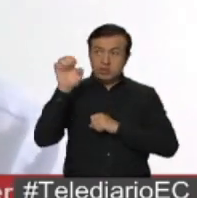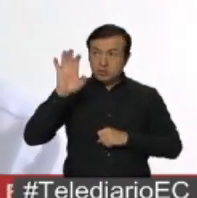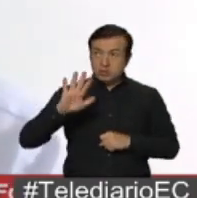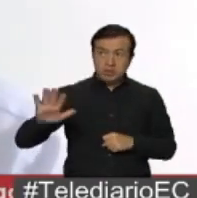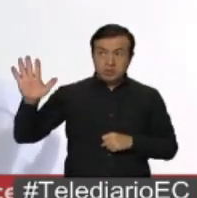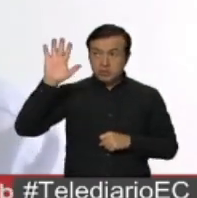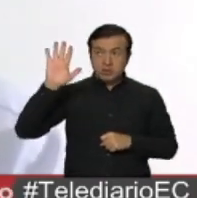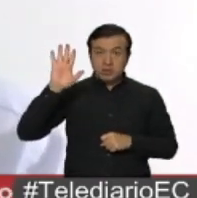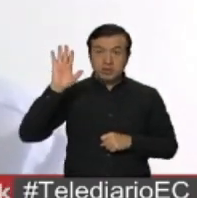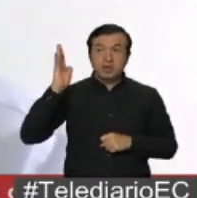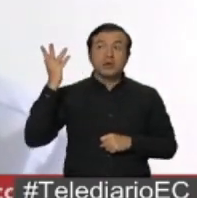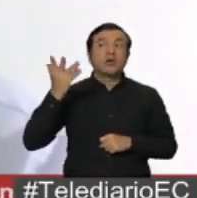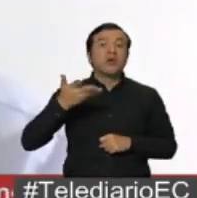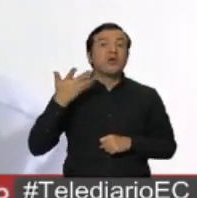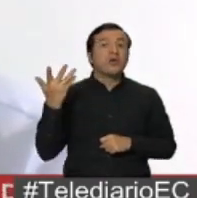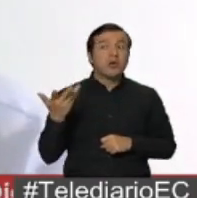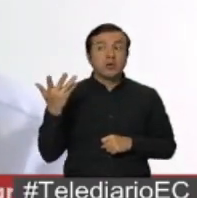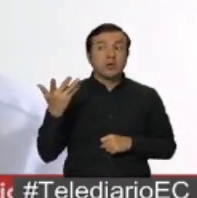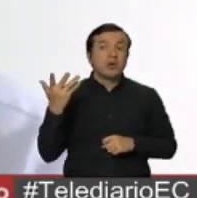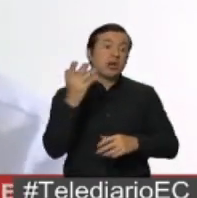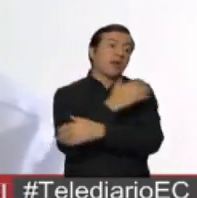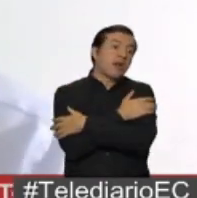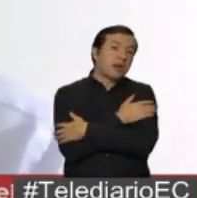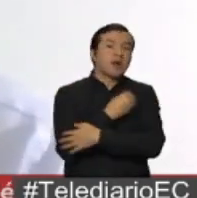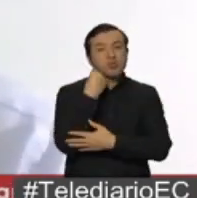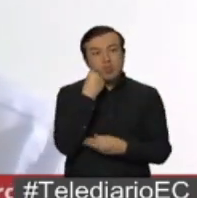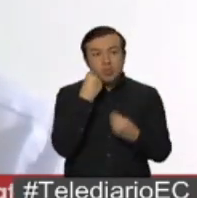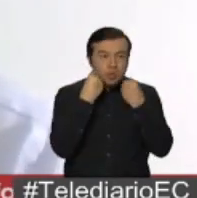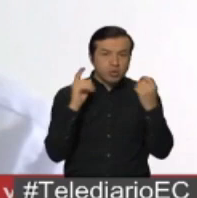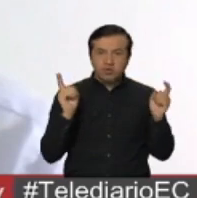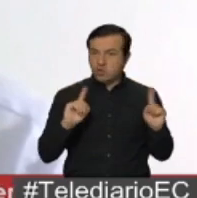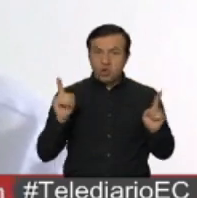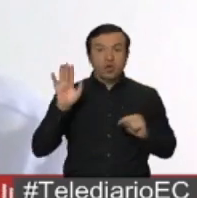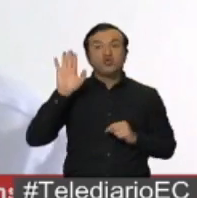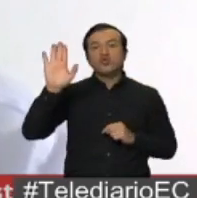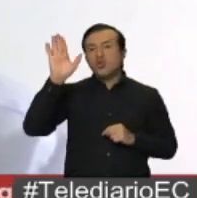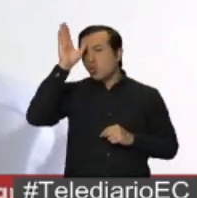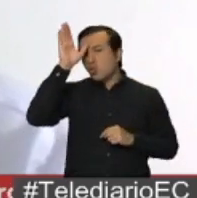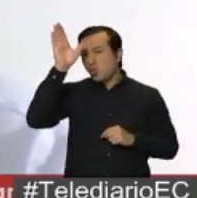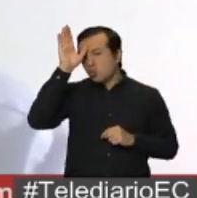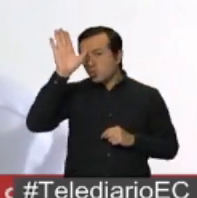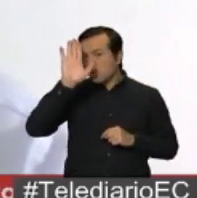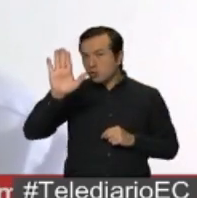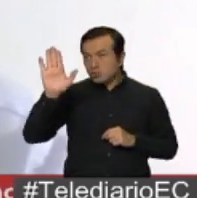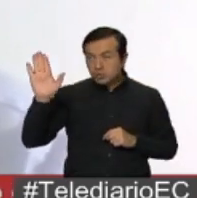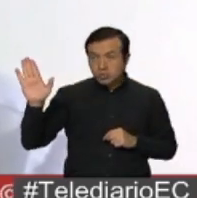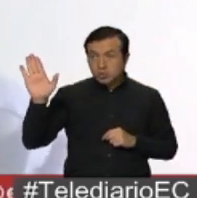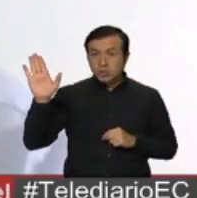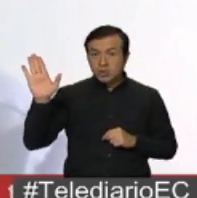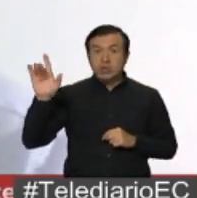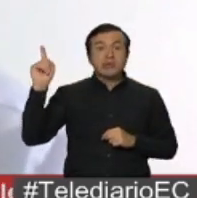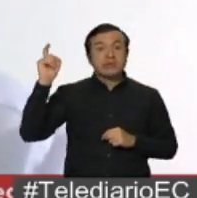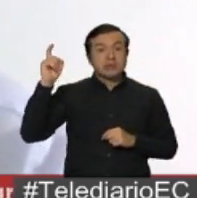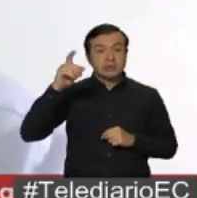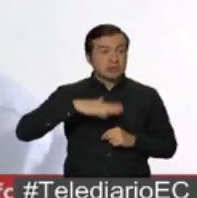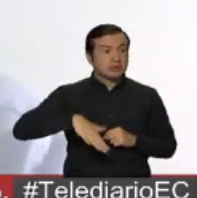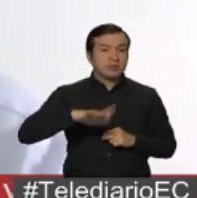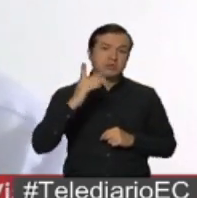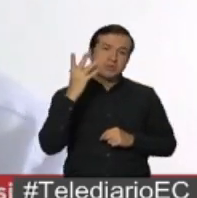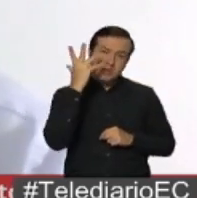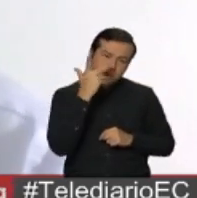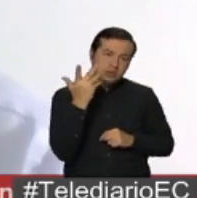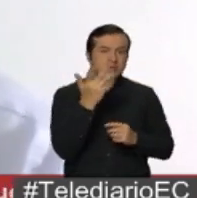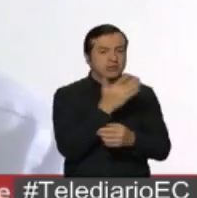del saludo no es afectuoso fraterno entonces esa esa cultura desgraciadamente porque a quien no le gusta un